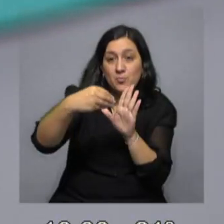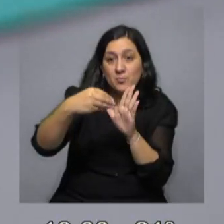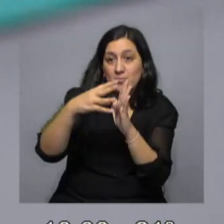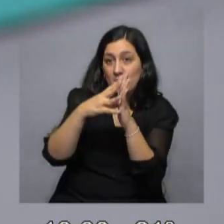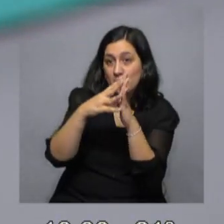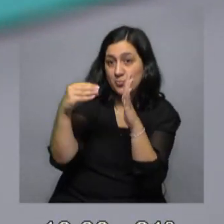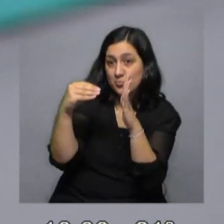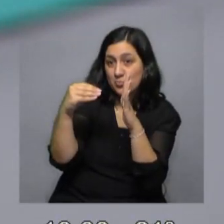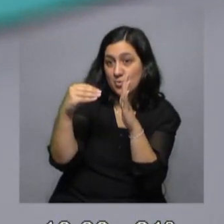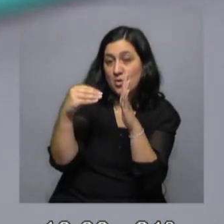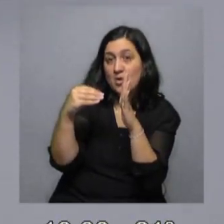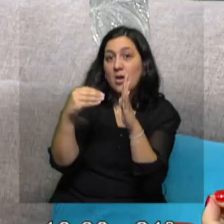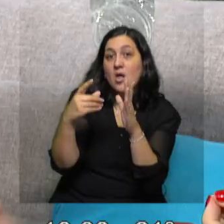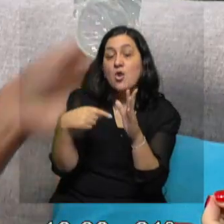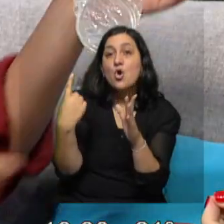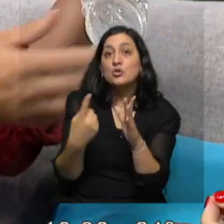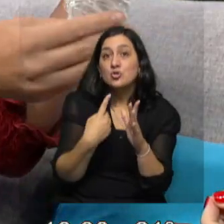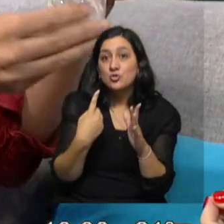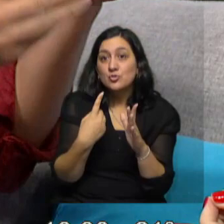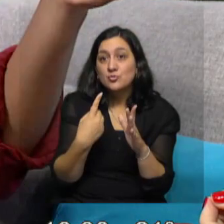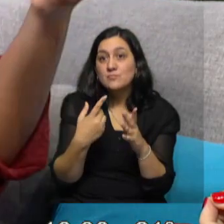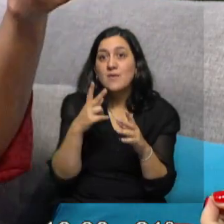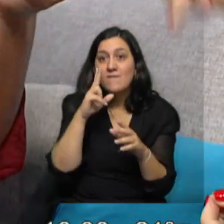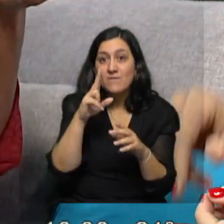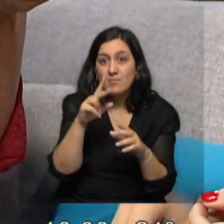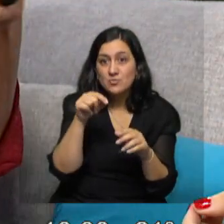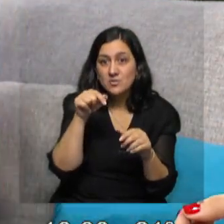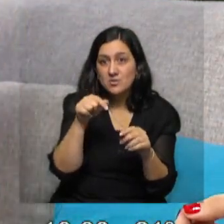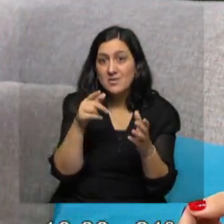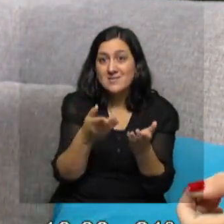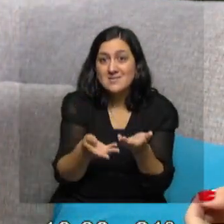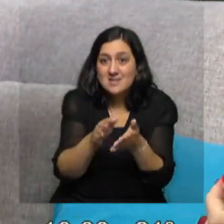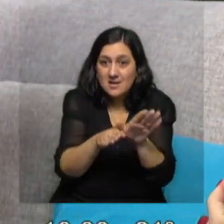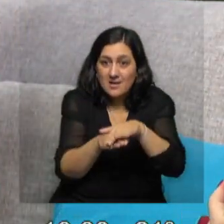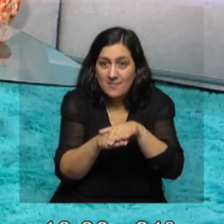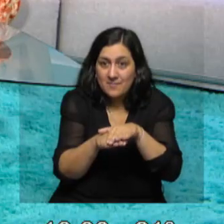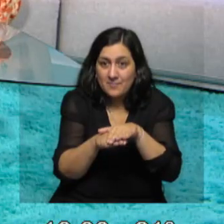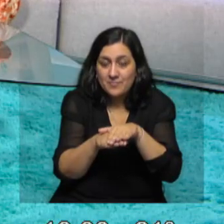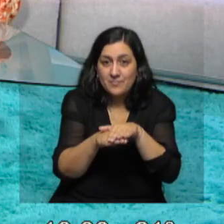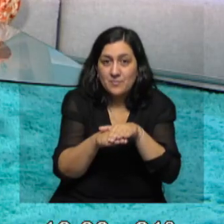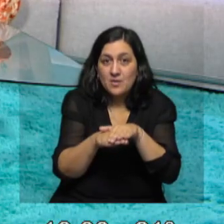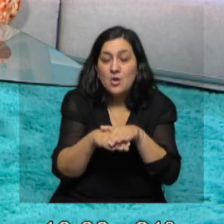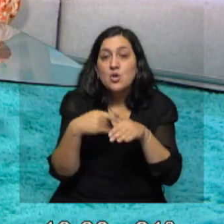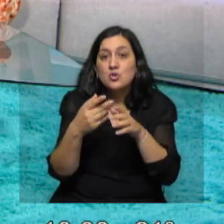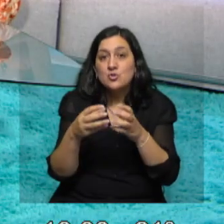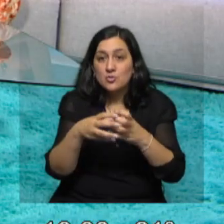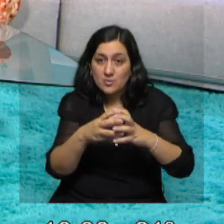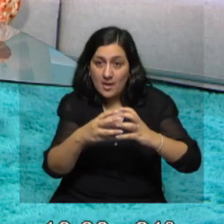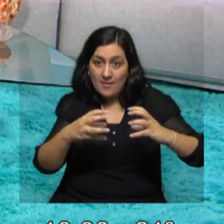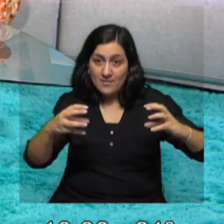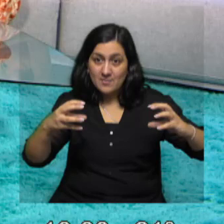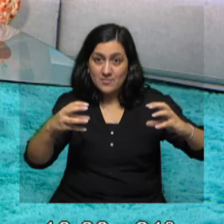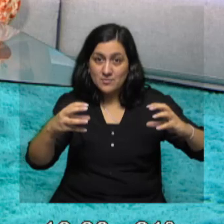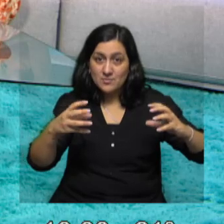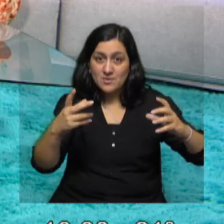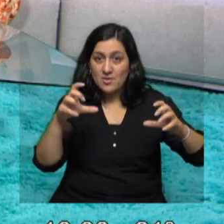bien. Nosotros lo que tenemos acá es que tiene, viste que venían cerraditos así. Sí, sí. ¿Está? Nosotros lo vamos a desplegar y